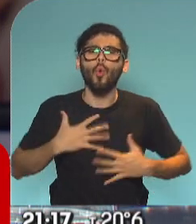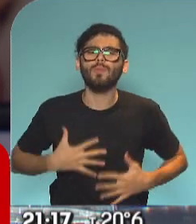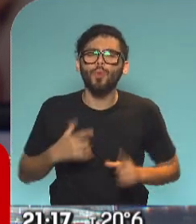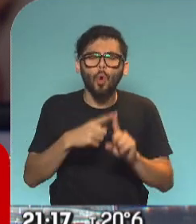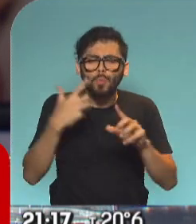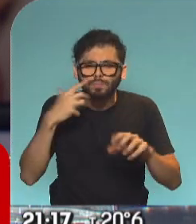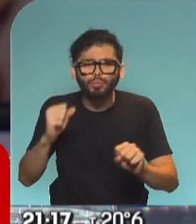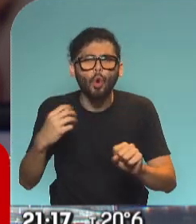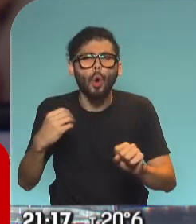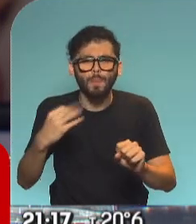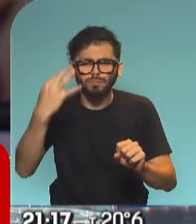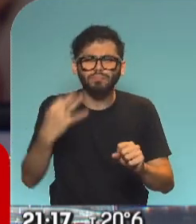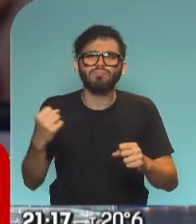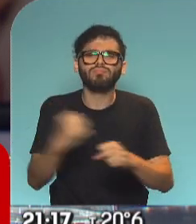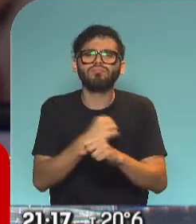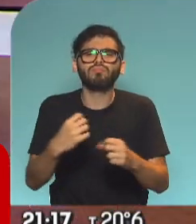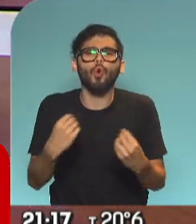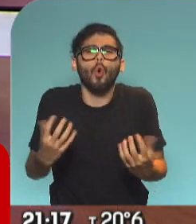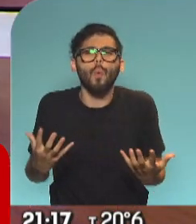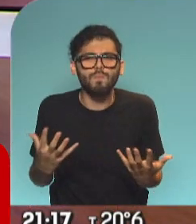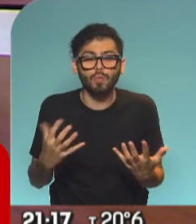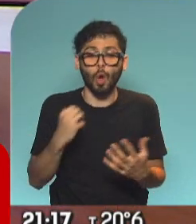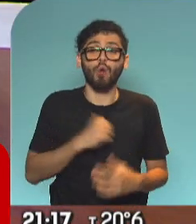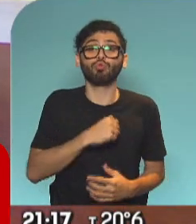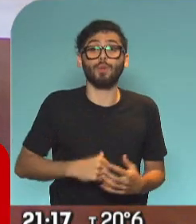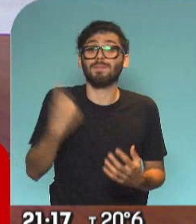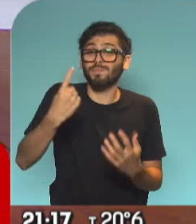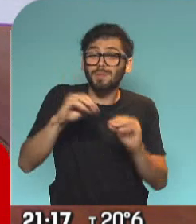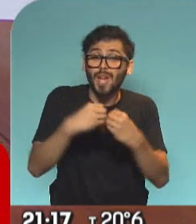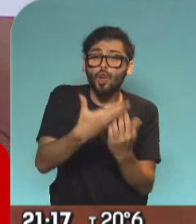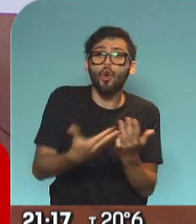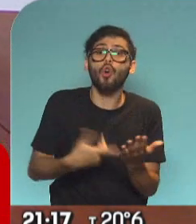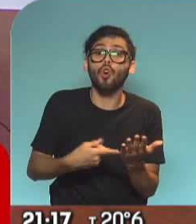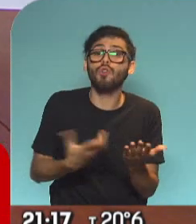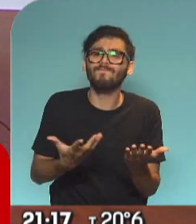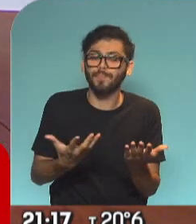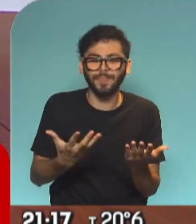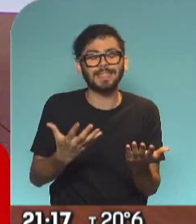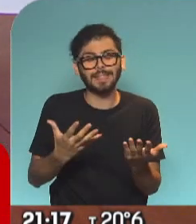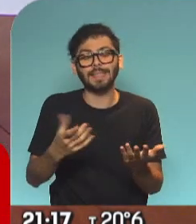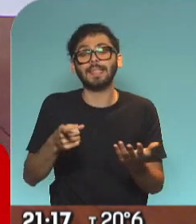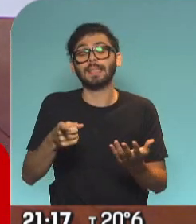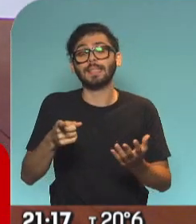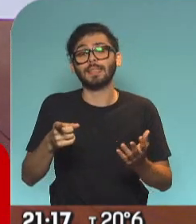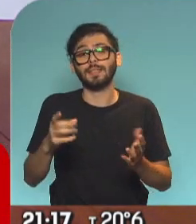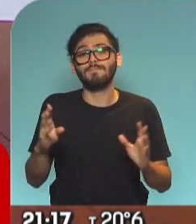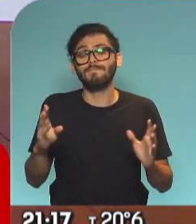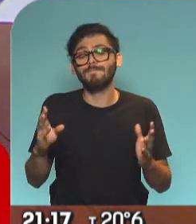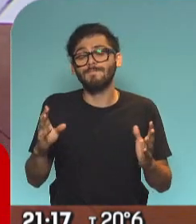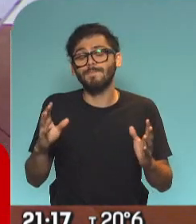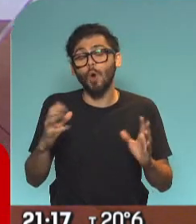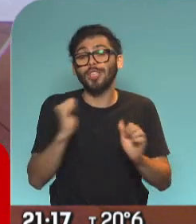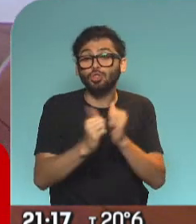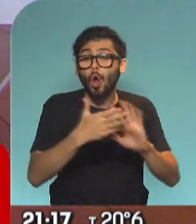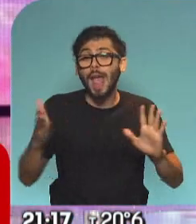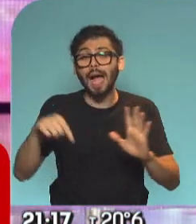Maradona. Indicios ya con certezas de la primera parte de la autopsia que se conoció, Néstor. Esta es la parte más trágica y más triste de esta